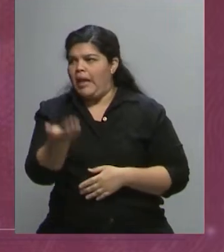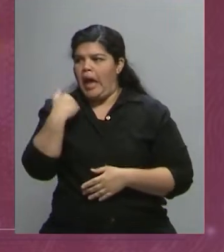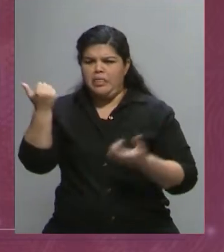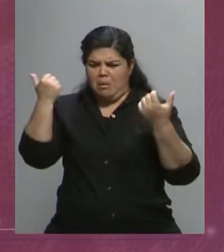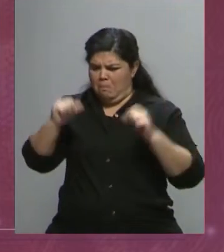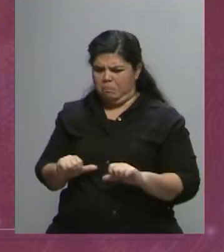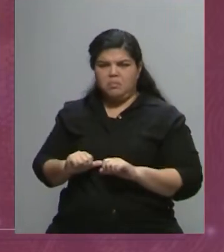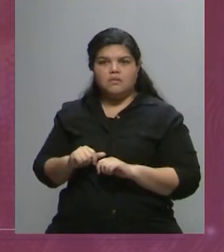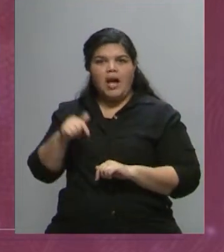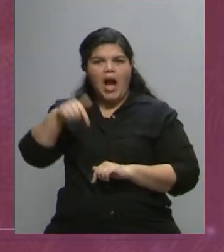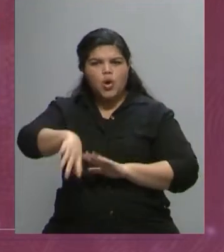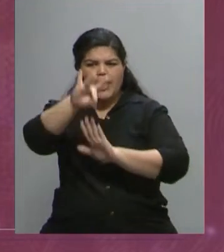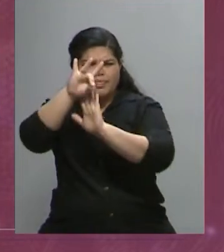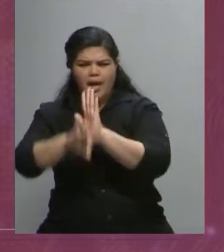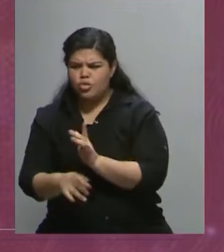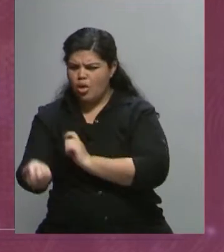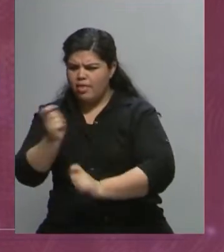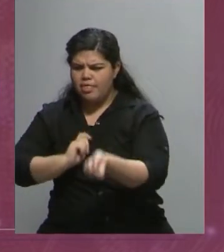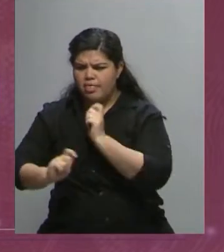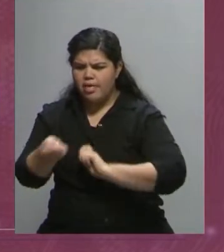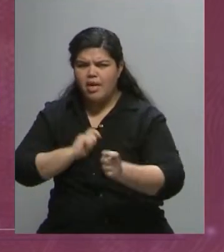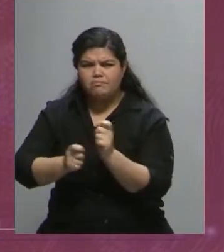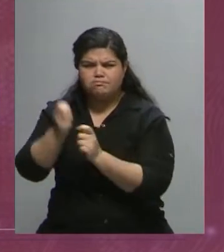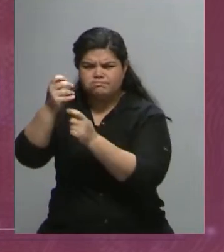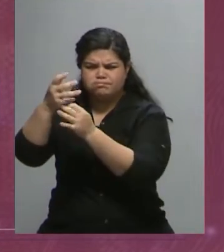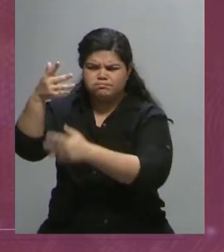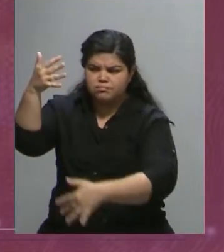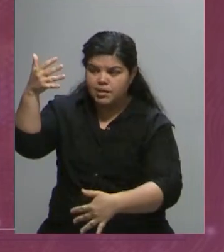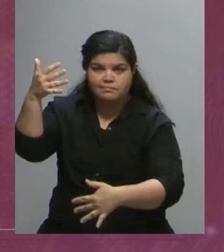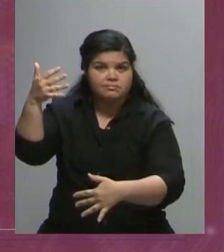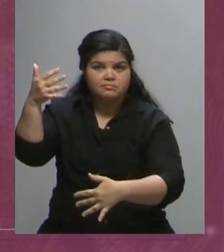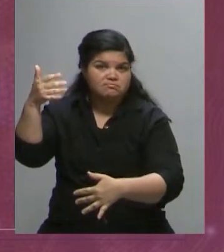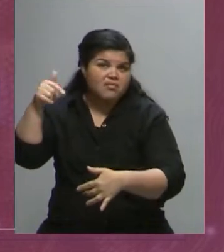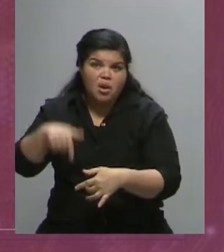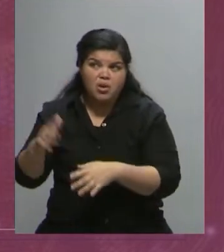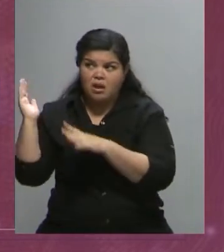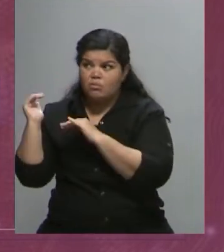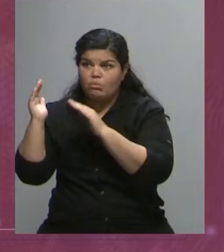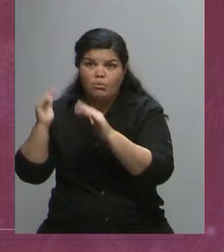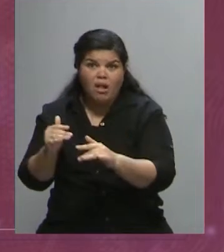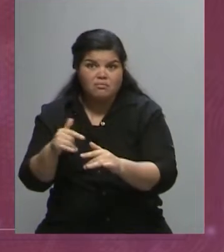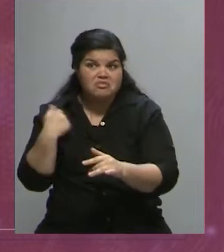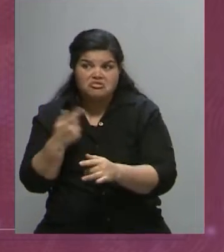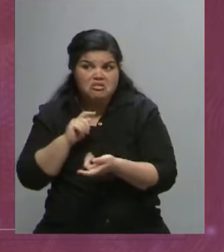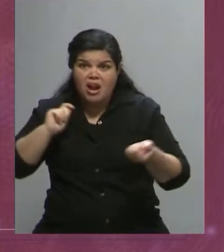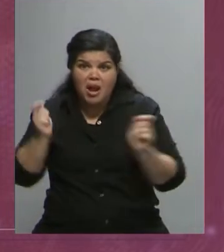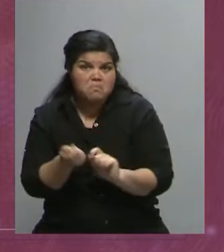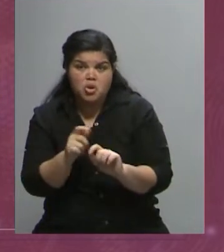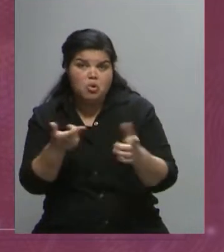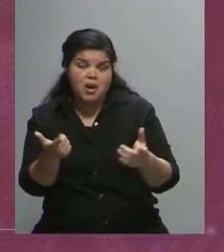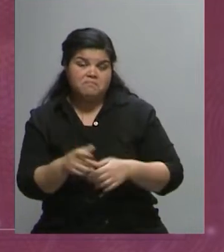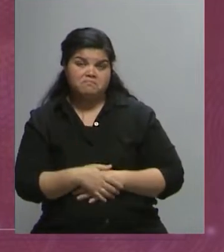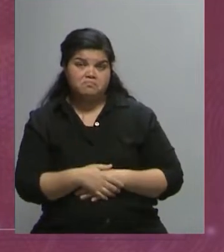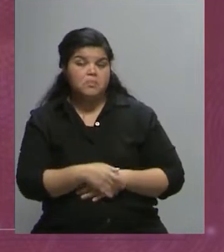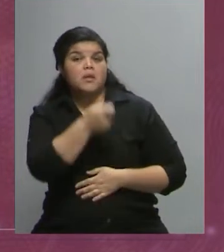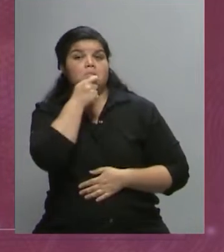y ahora que tenemos más datos y algoritmos seguimos mal pero estamos mejor. No, estamos exactamente igual. Pregunta que le hago a tus oyentes. ¿Quién va a ganar el